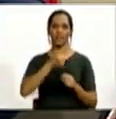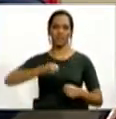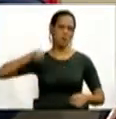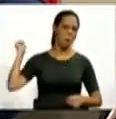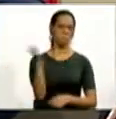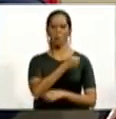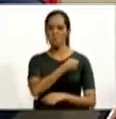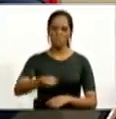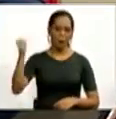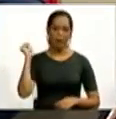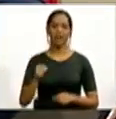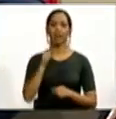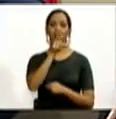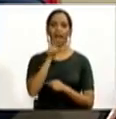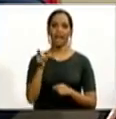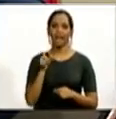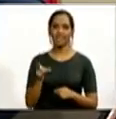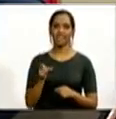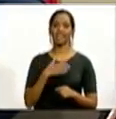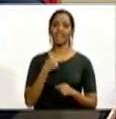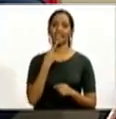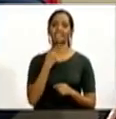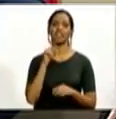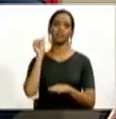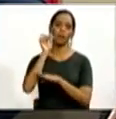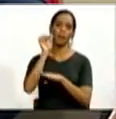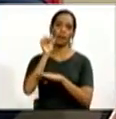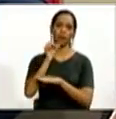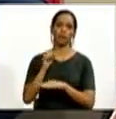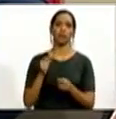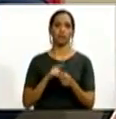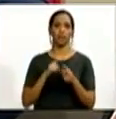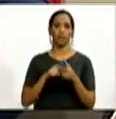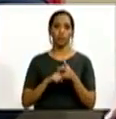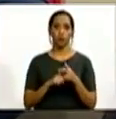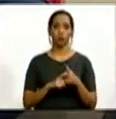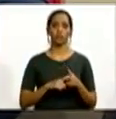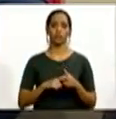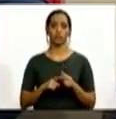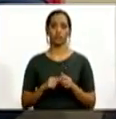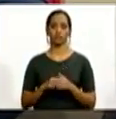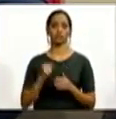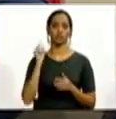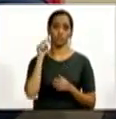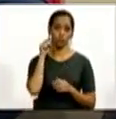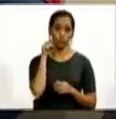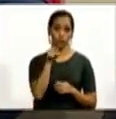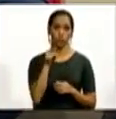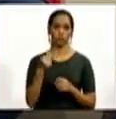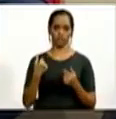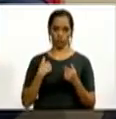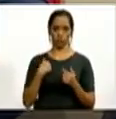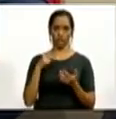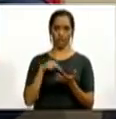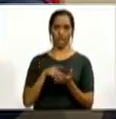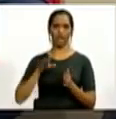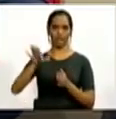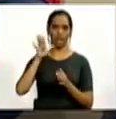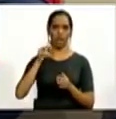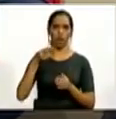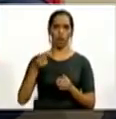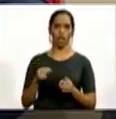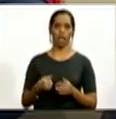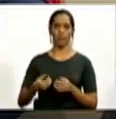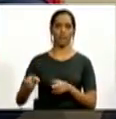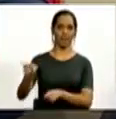a la gente que quería decirle su mensaje? Ese monstruón de 2 metros. Si yo estoy aquí y empiezo a hacerle así a vos, ¿cómo me va